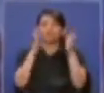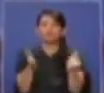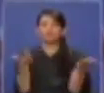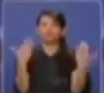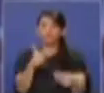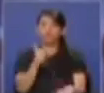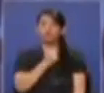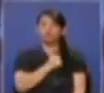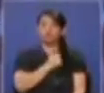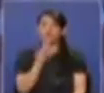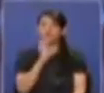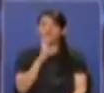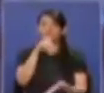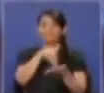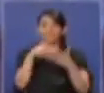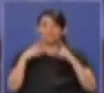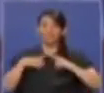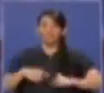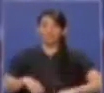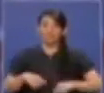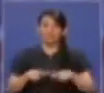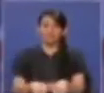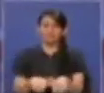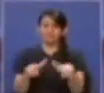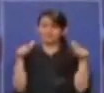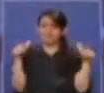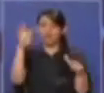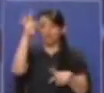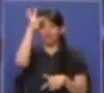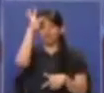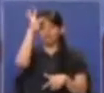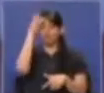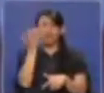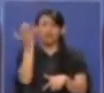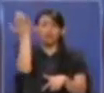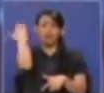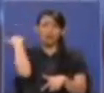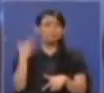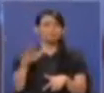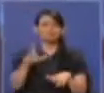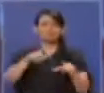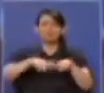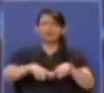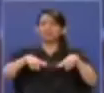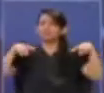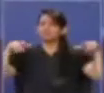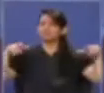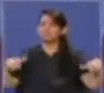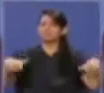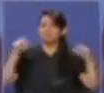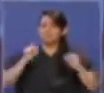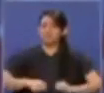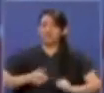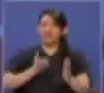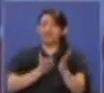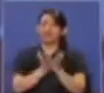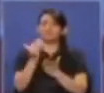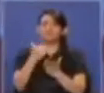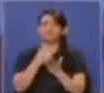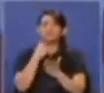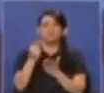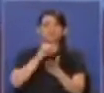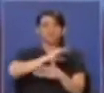tienen tremendo centro de salud, que es más grande que muchos de los hospitales del pasado y que va a garantizar el acceso